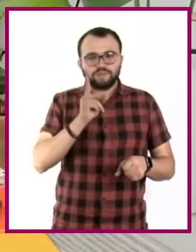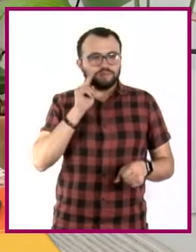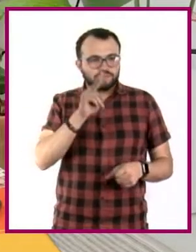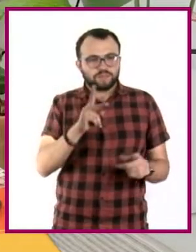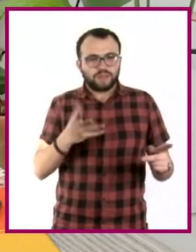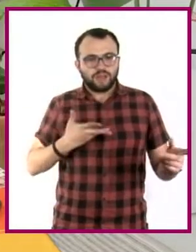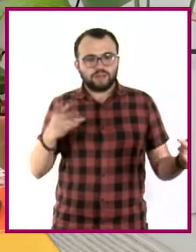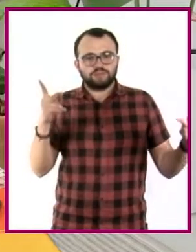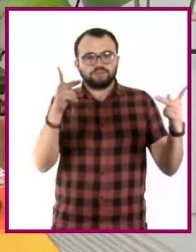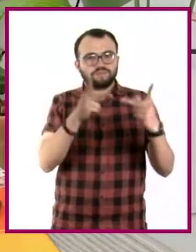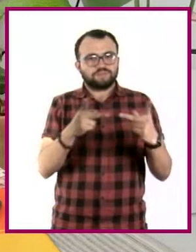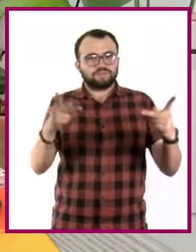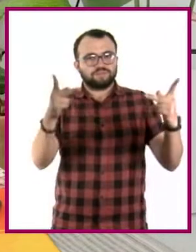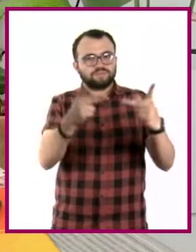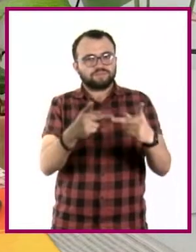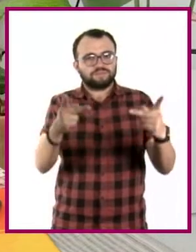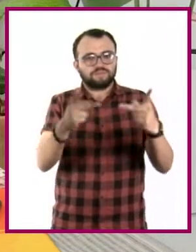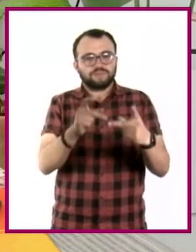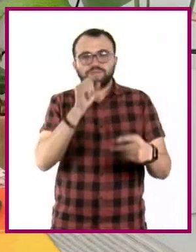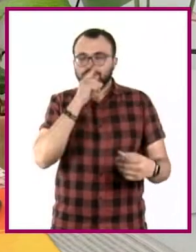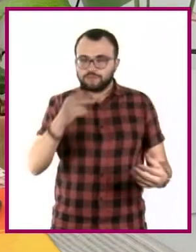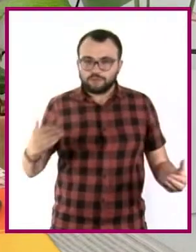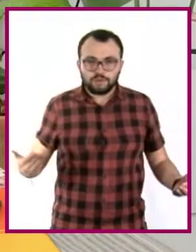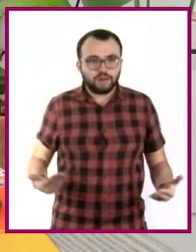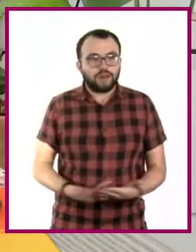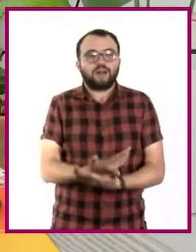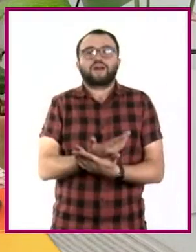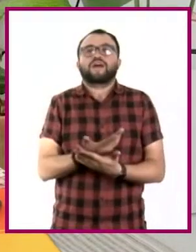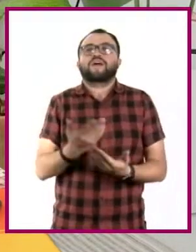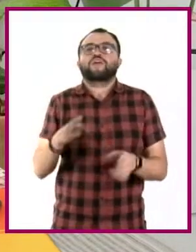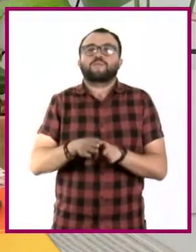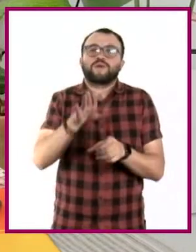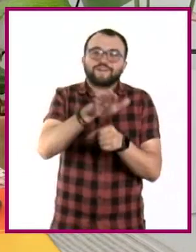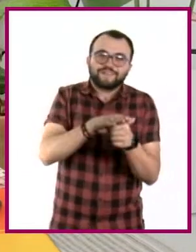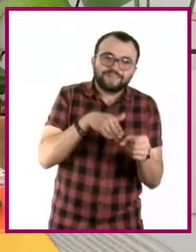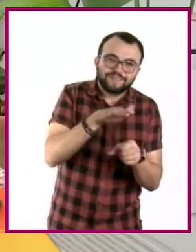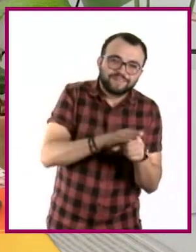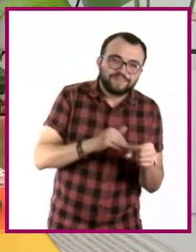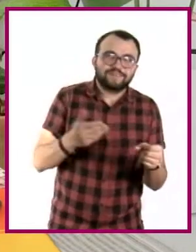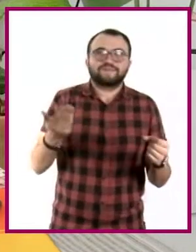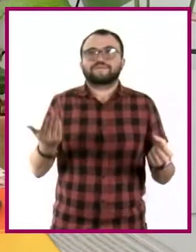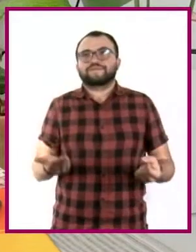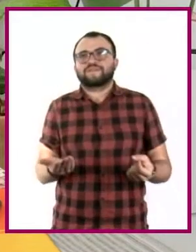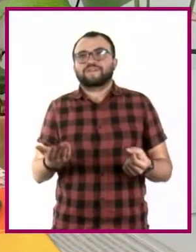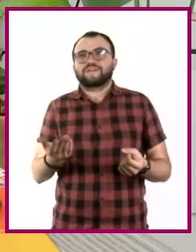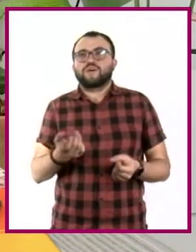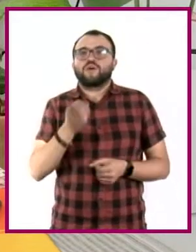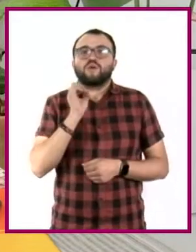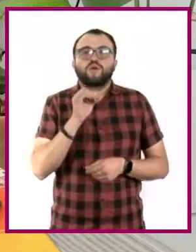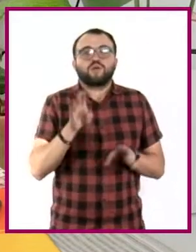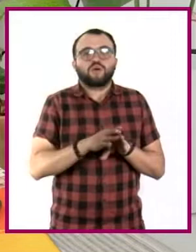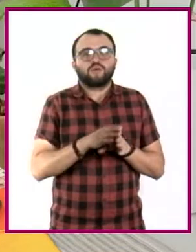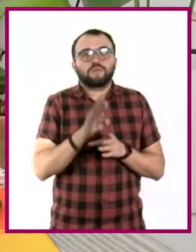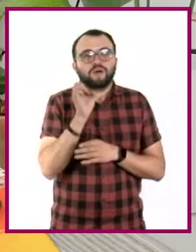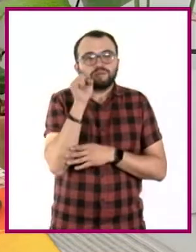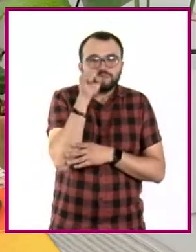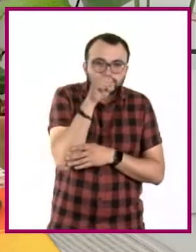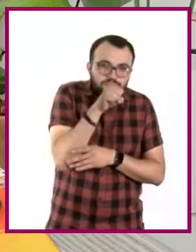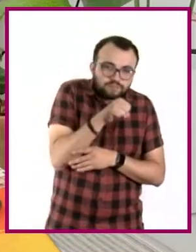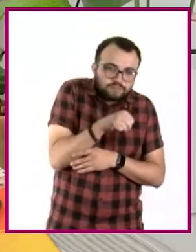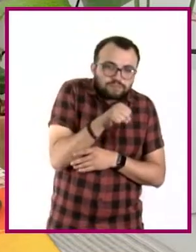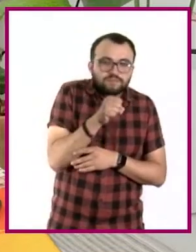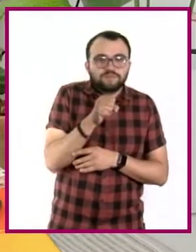similitudes entre la crianza, el cortejo, los estados de sumisión,